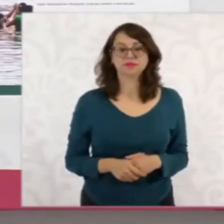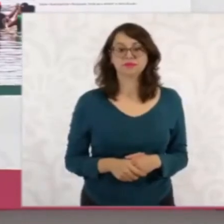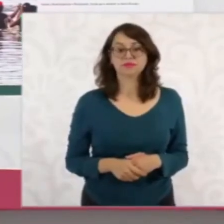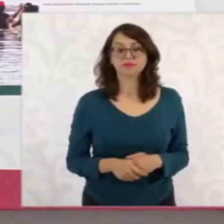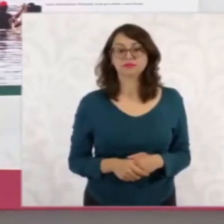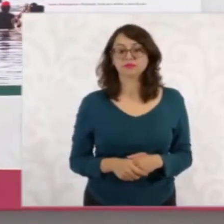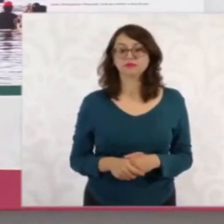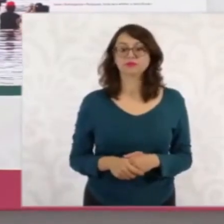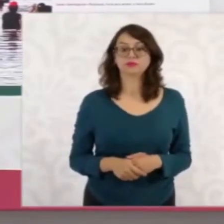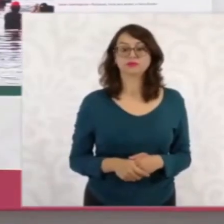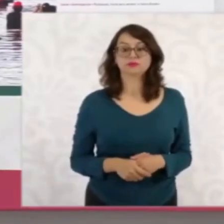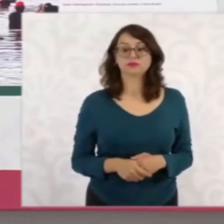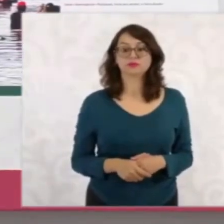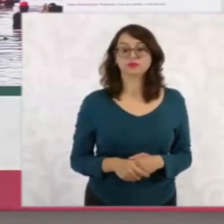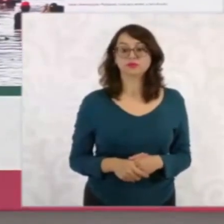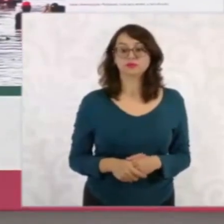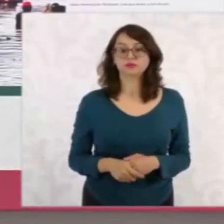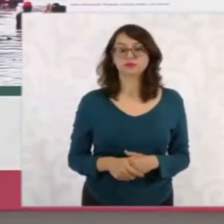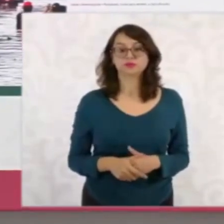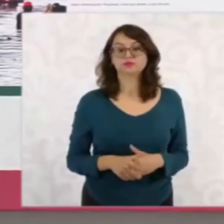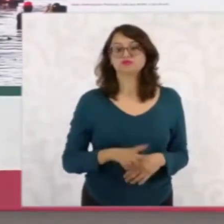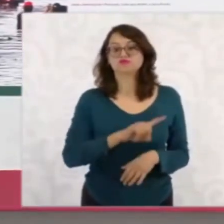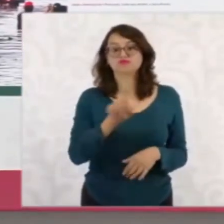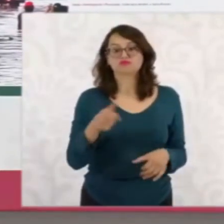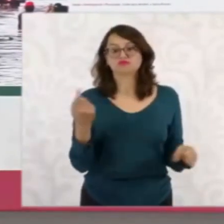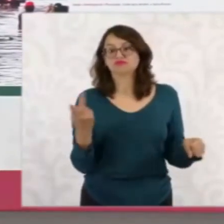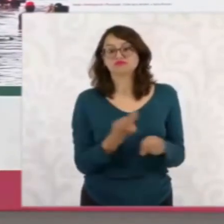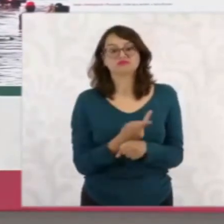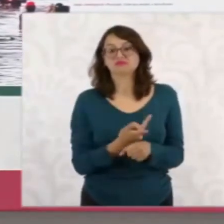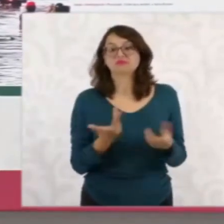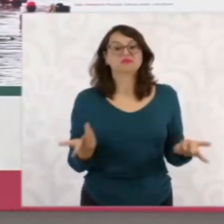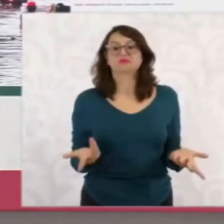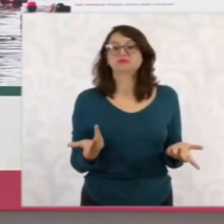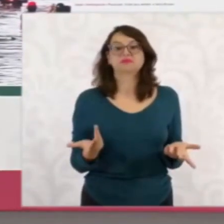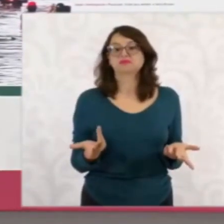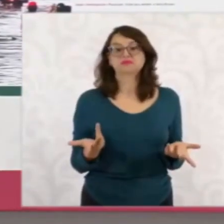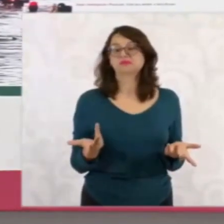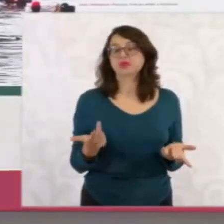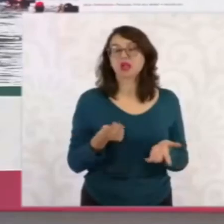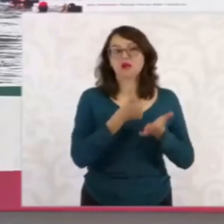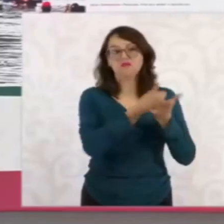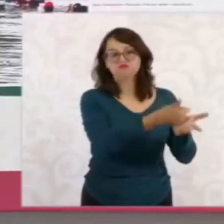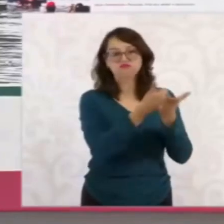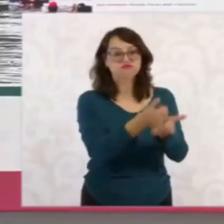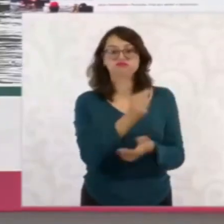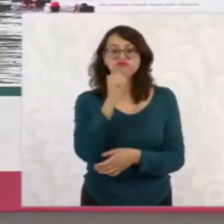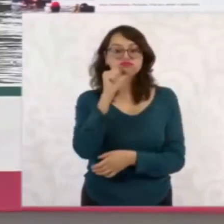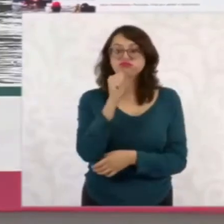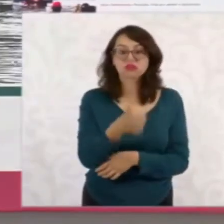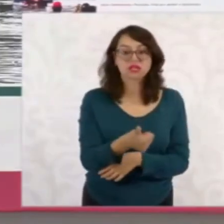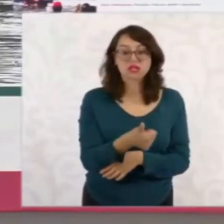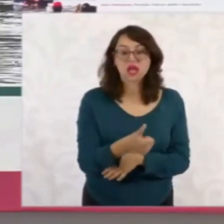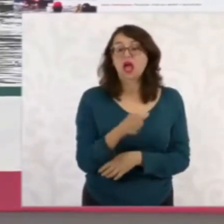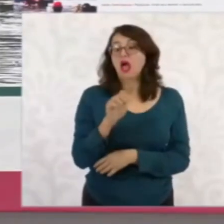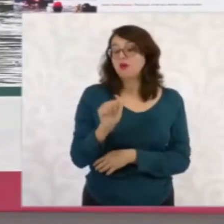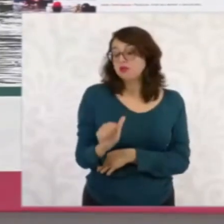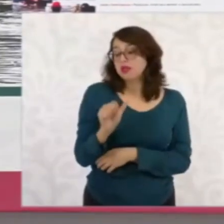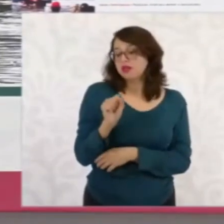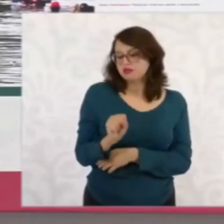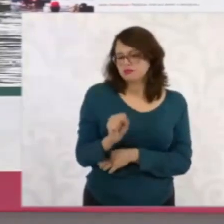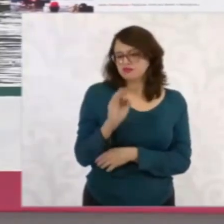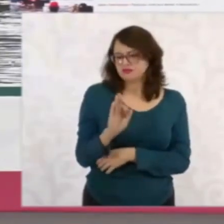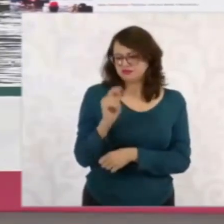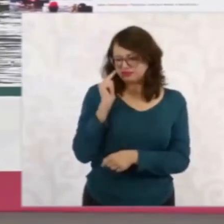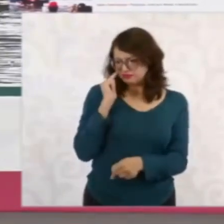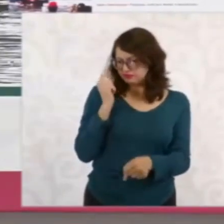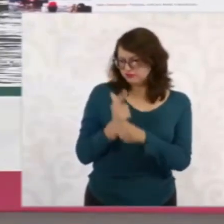Pues, ¿qué pasó con el tiempo? Pues todo el mundo dijo, pues el Fonden no funciona, no llegan los tiempos. Hay un dictamen incluso de la Auditoría Superior de la Federación